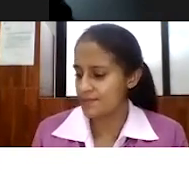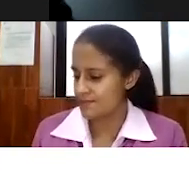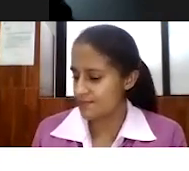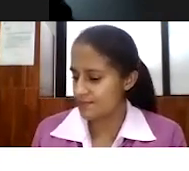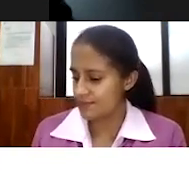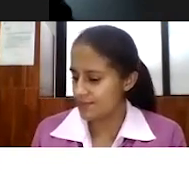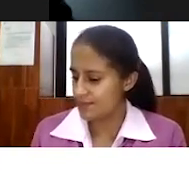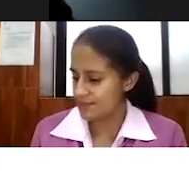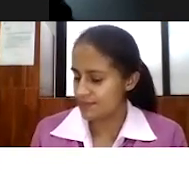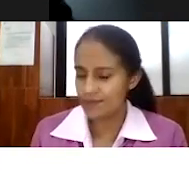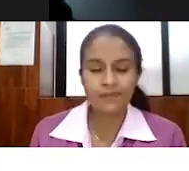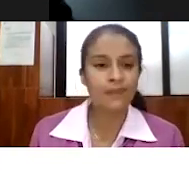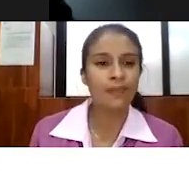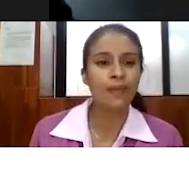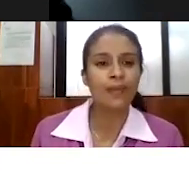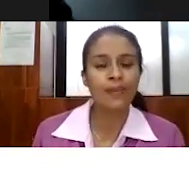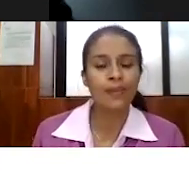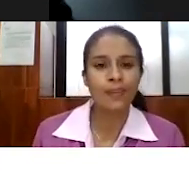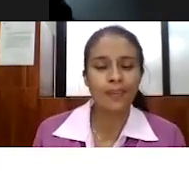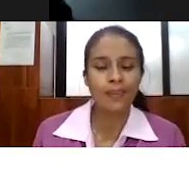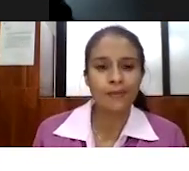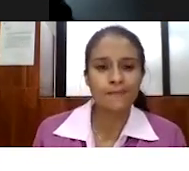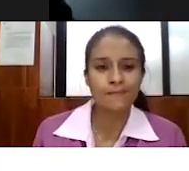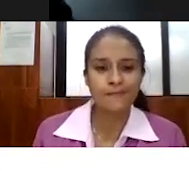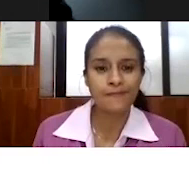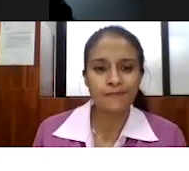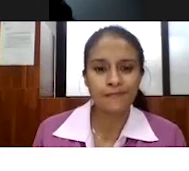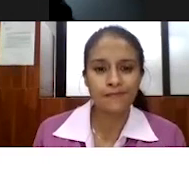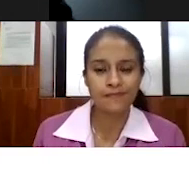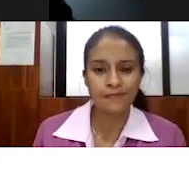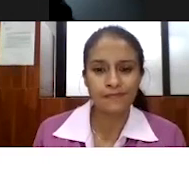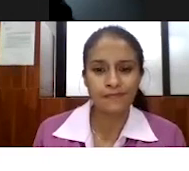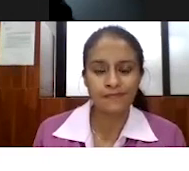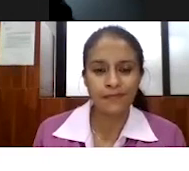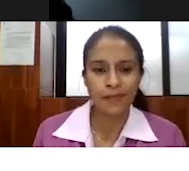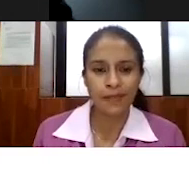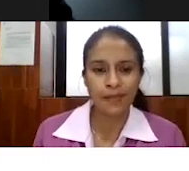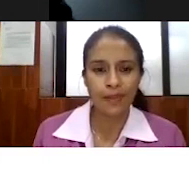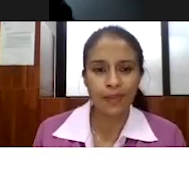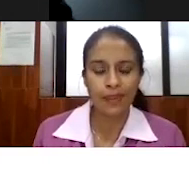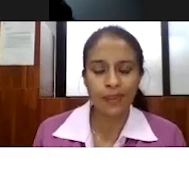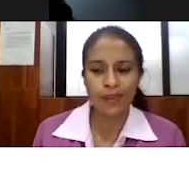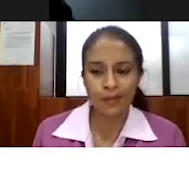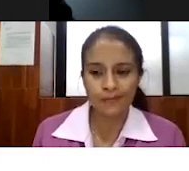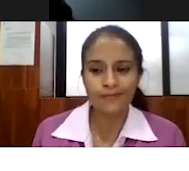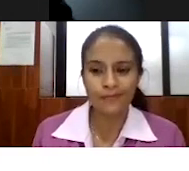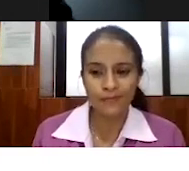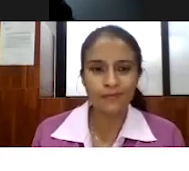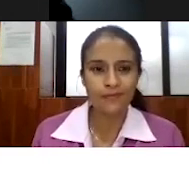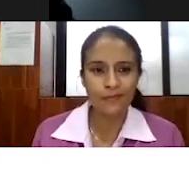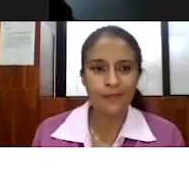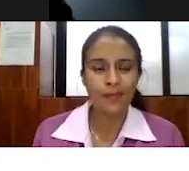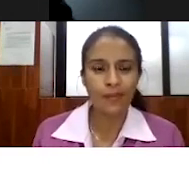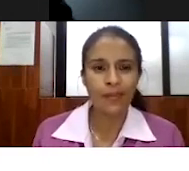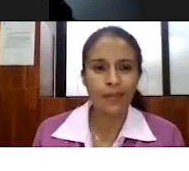básicos. Espero que lo que hayamos compartido aquí les haya servido, les sea útil en algún futuro, que de